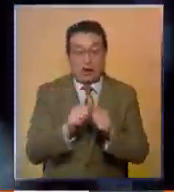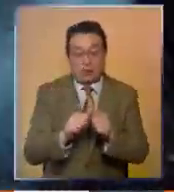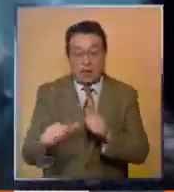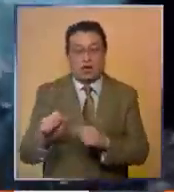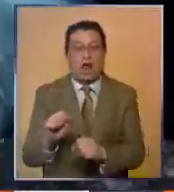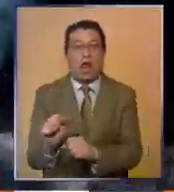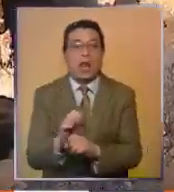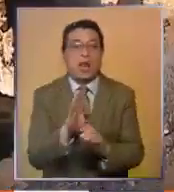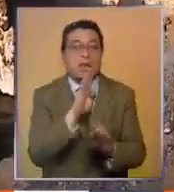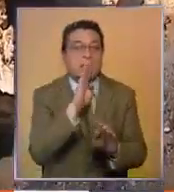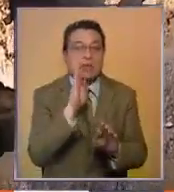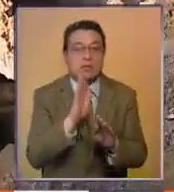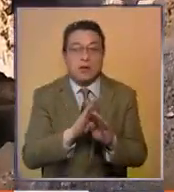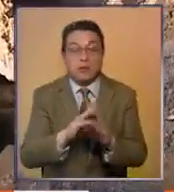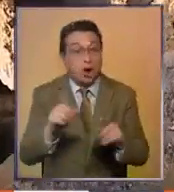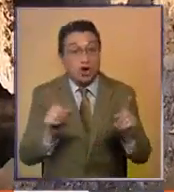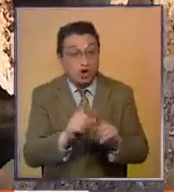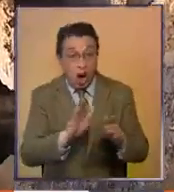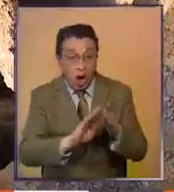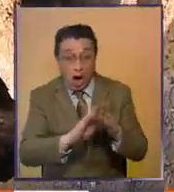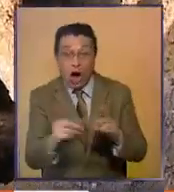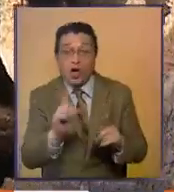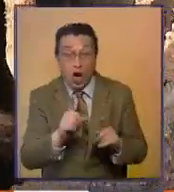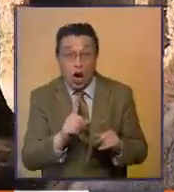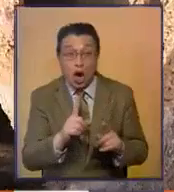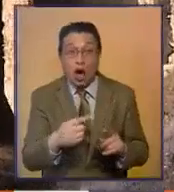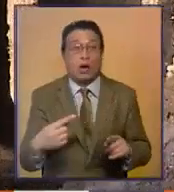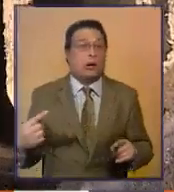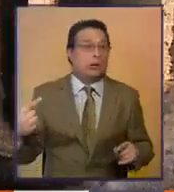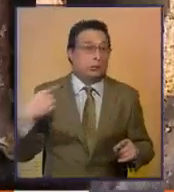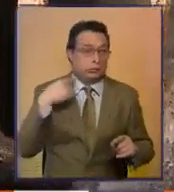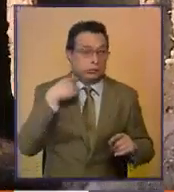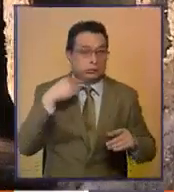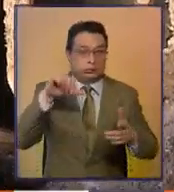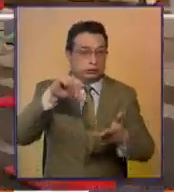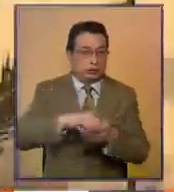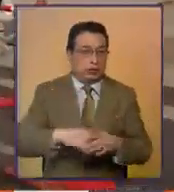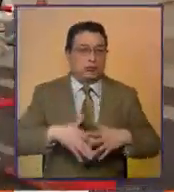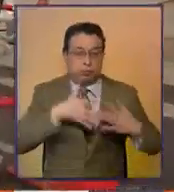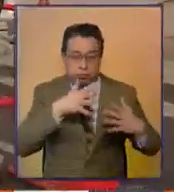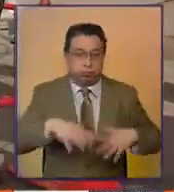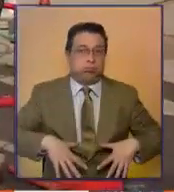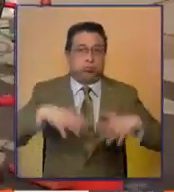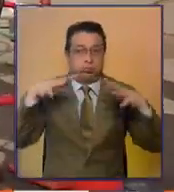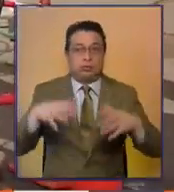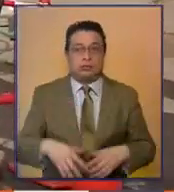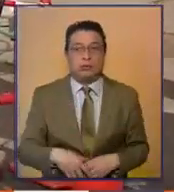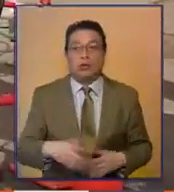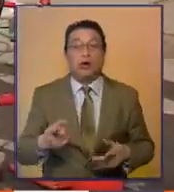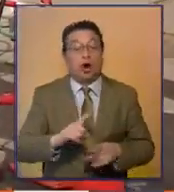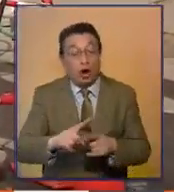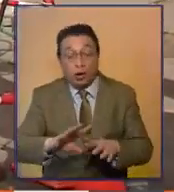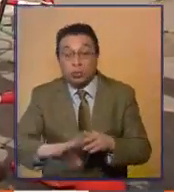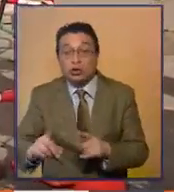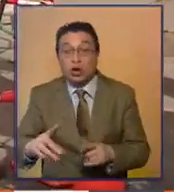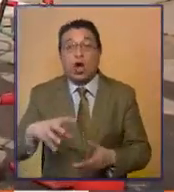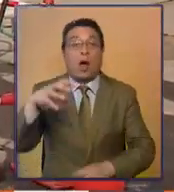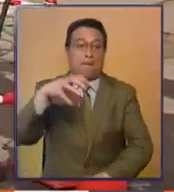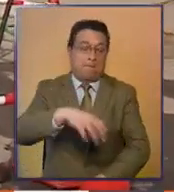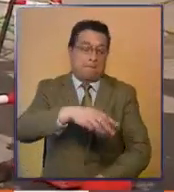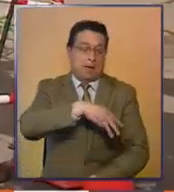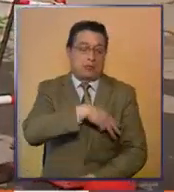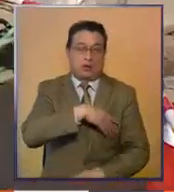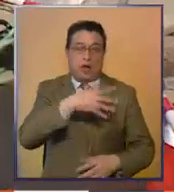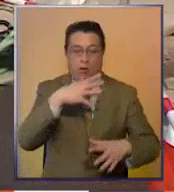alcantarillado. Si no lo hicieran, las consecuencias serían muy graves para la ciudad. Colapsaría todo lo que es la región